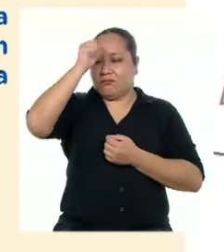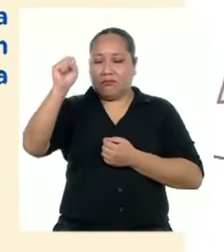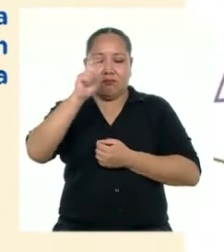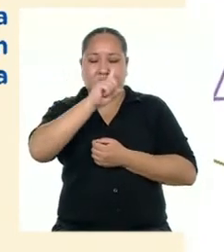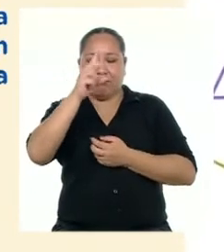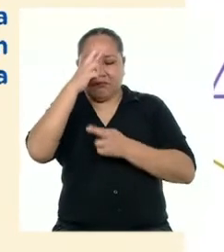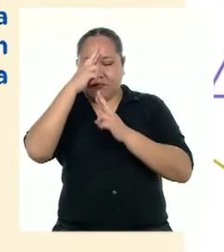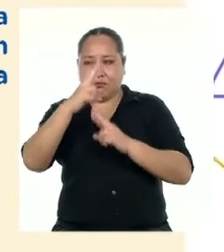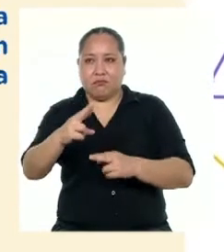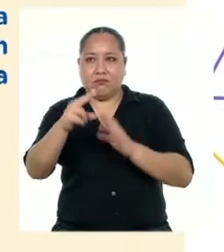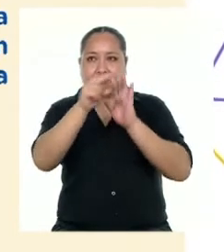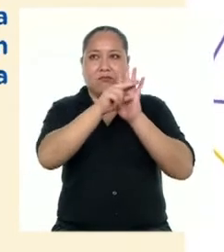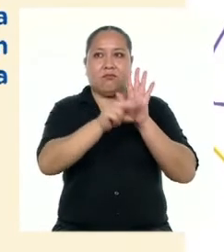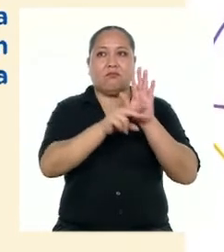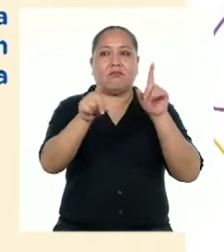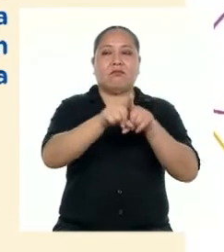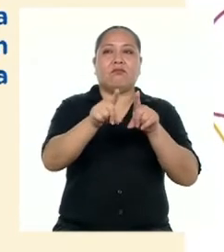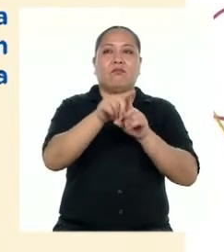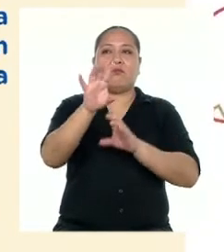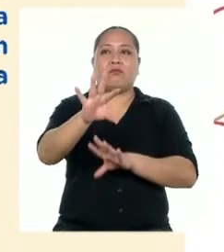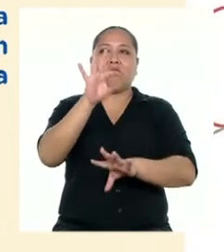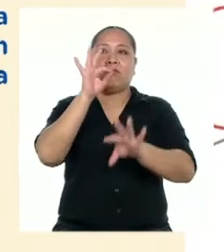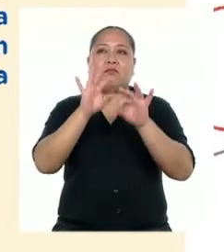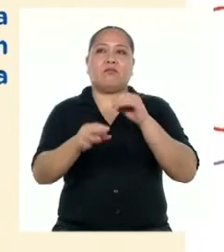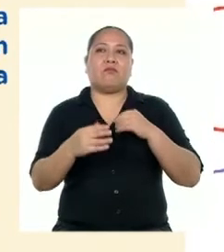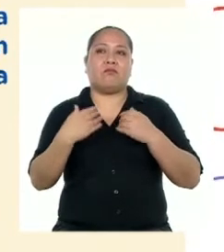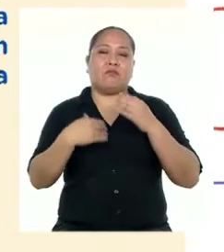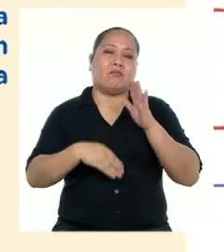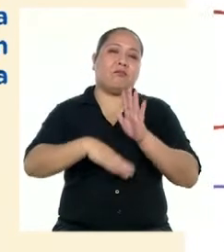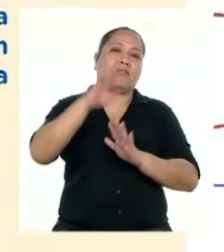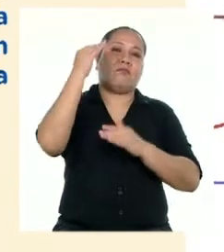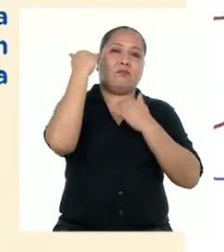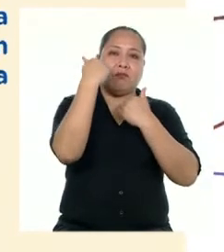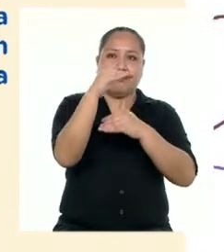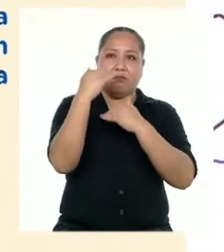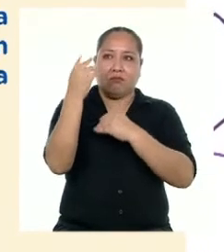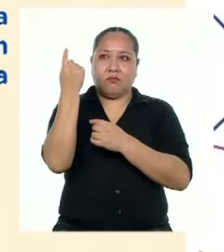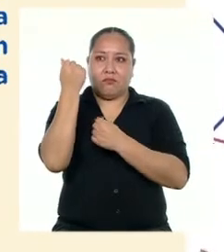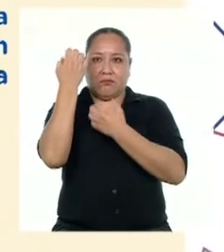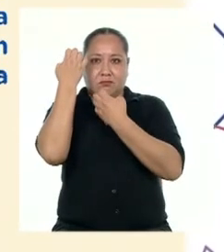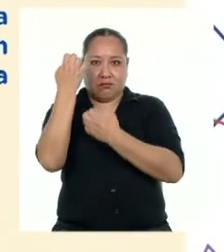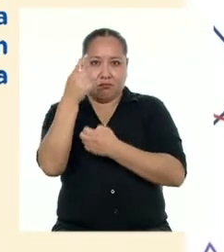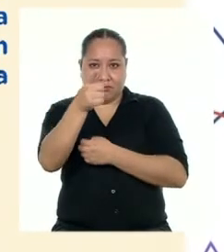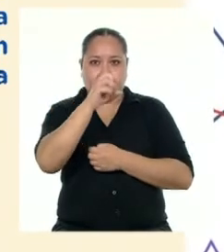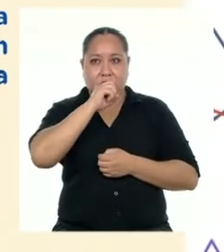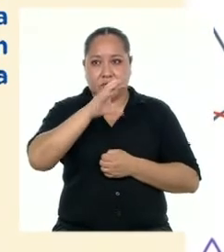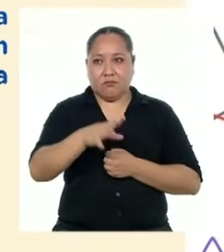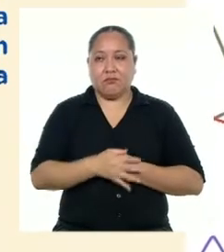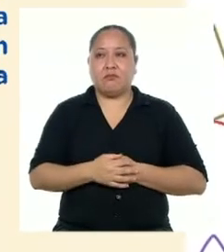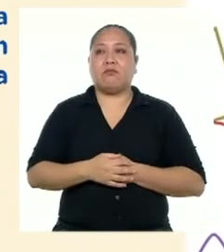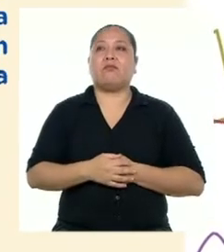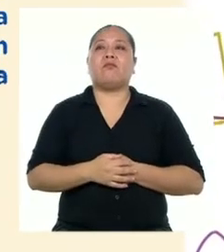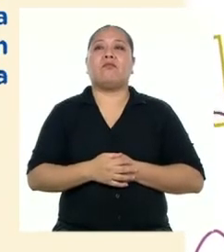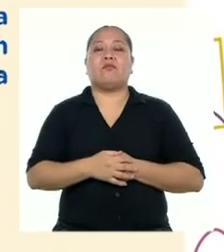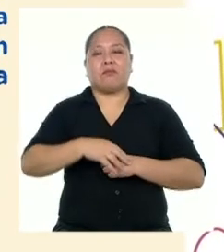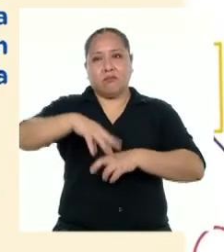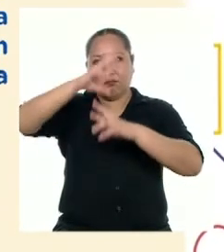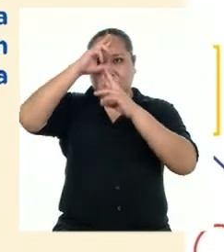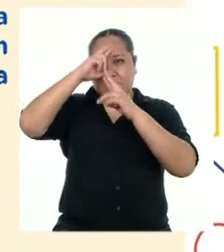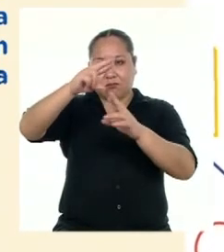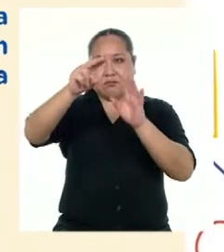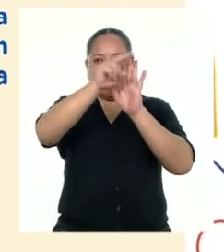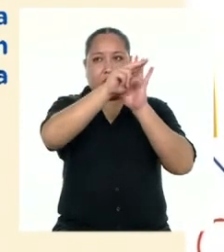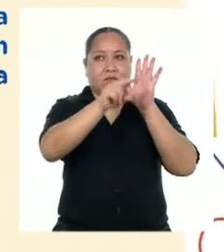también descubrimos que más allá de las limitaciones económicas que has mencionado, el respeto a las